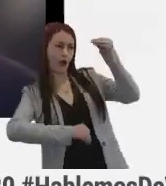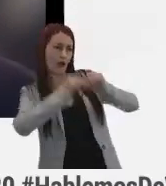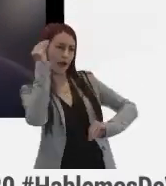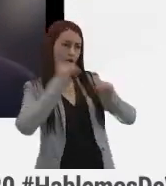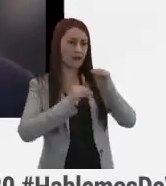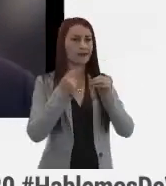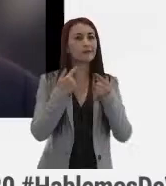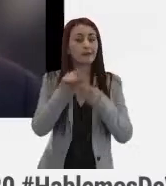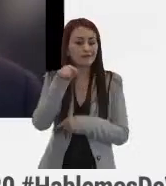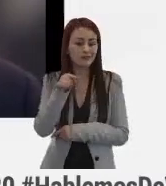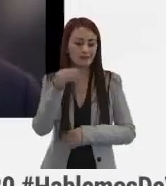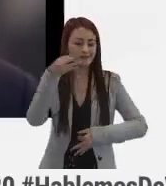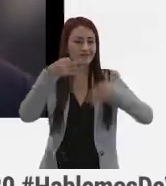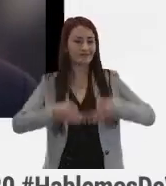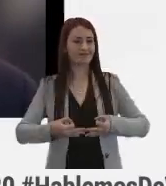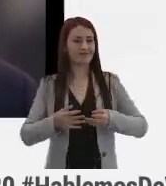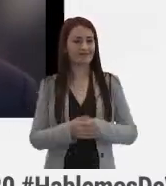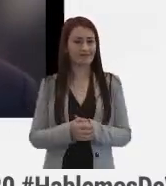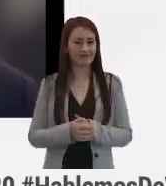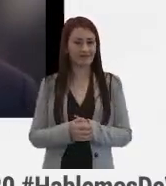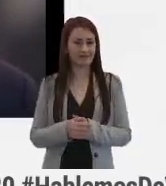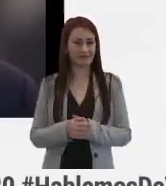avances en el